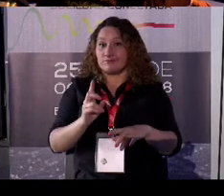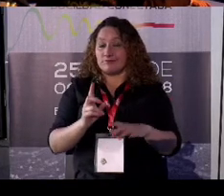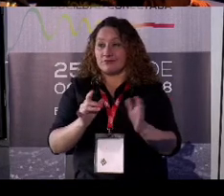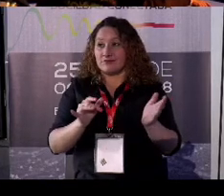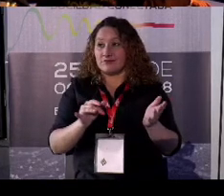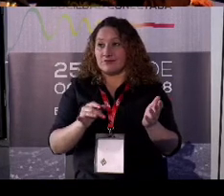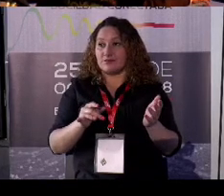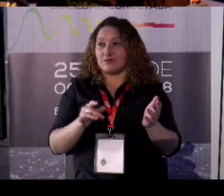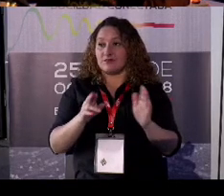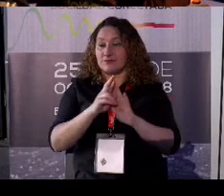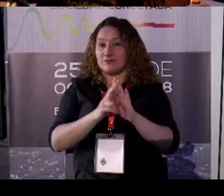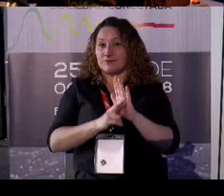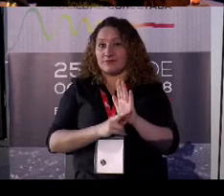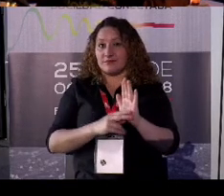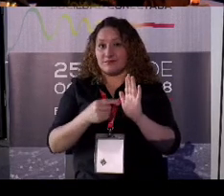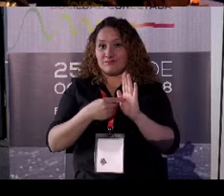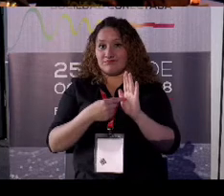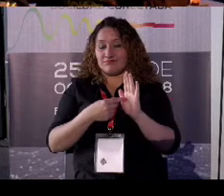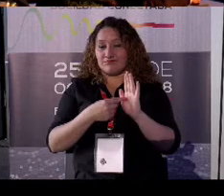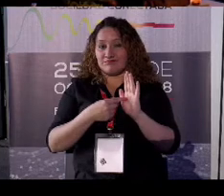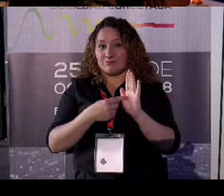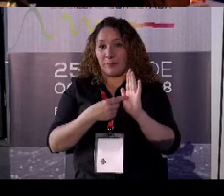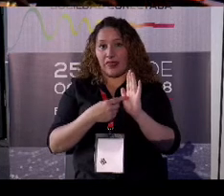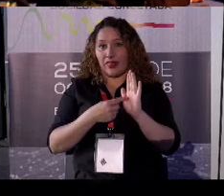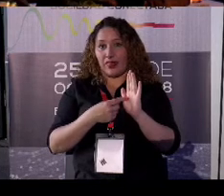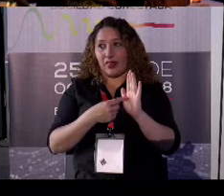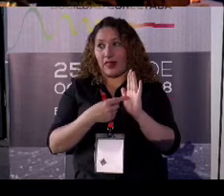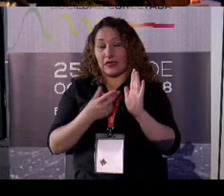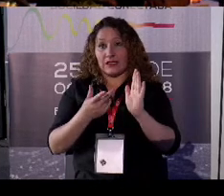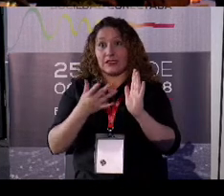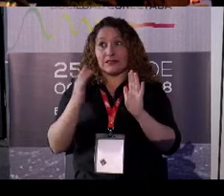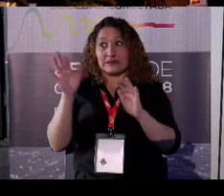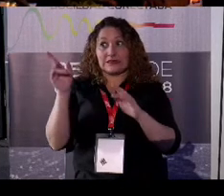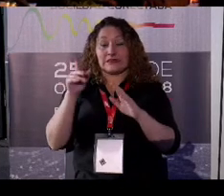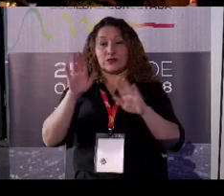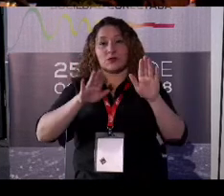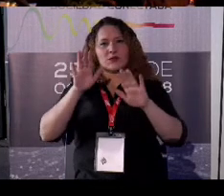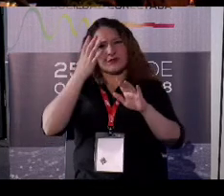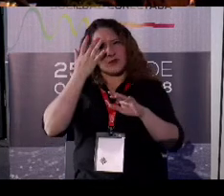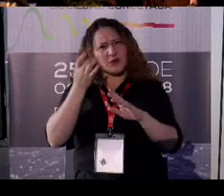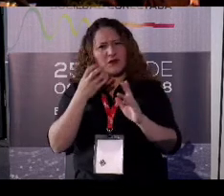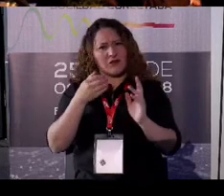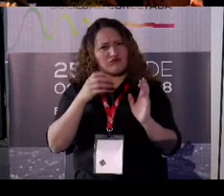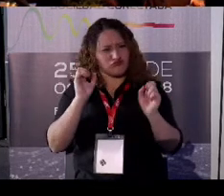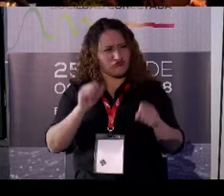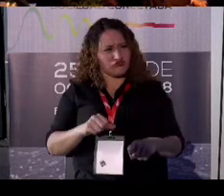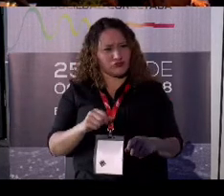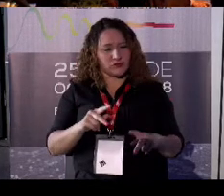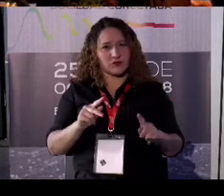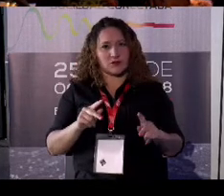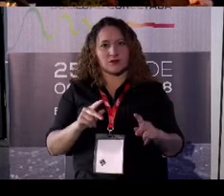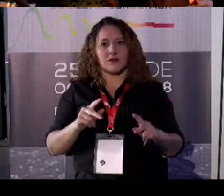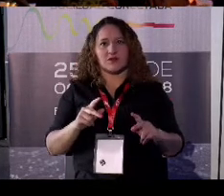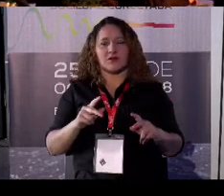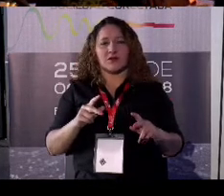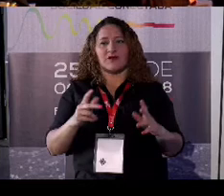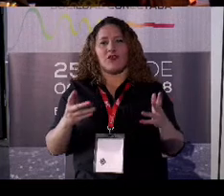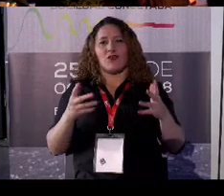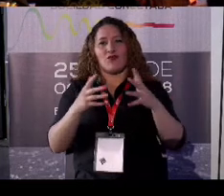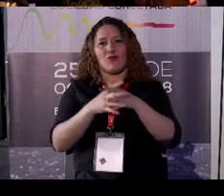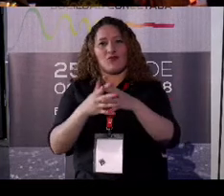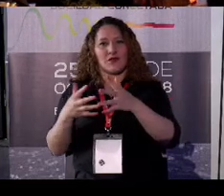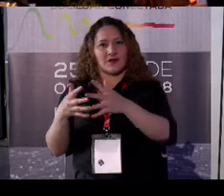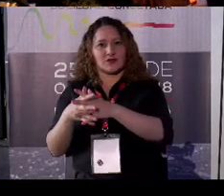Se está violando esa regla. Esta subasta permite que eso pase por una razón. El número de combinaciones que